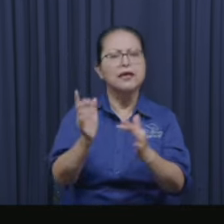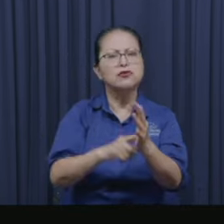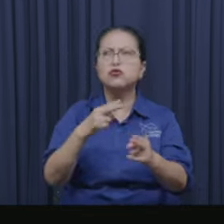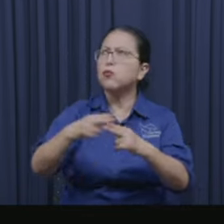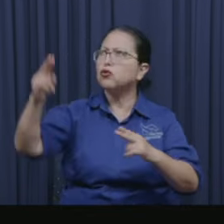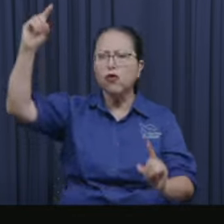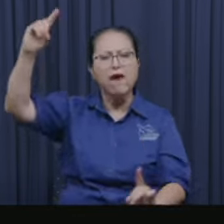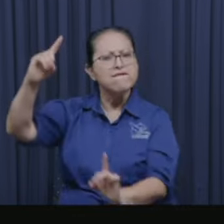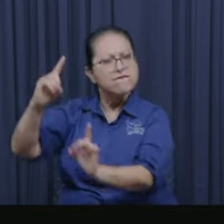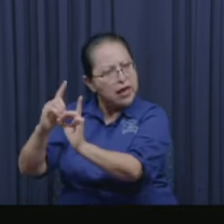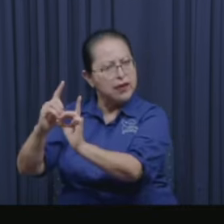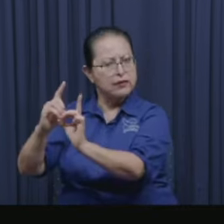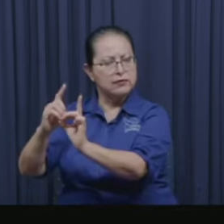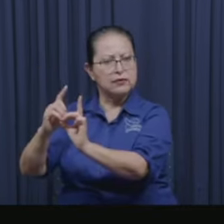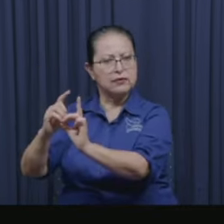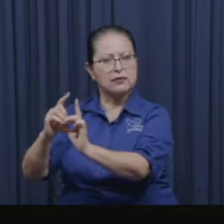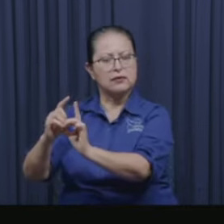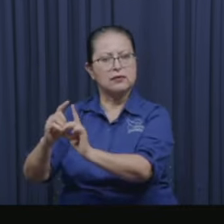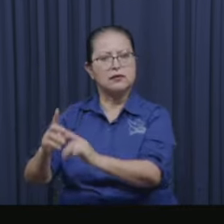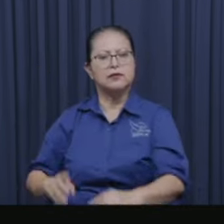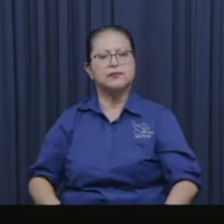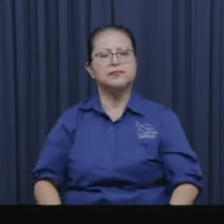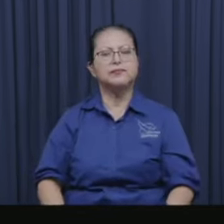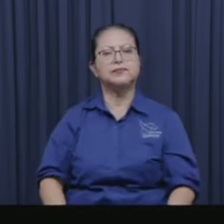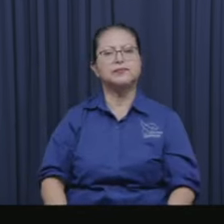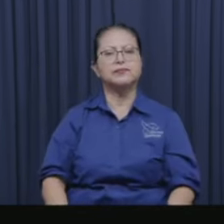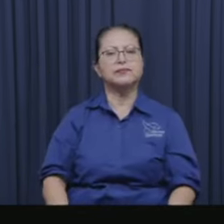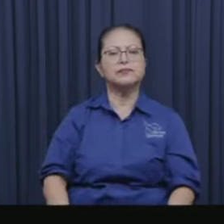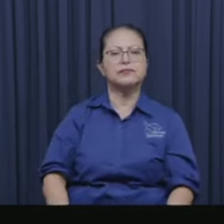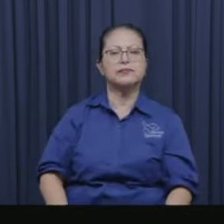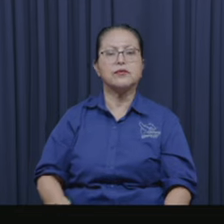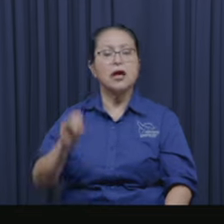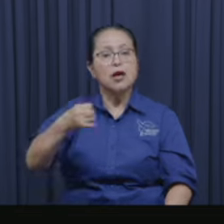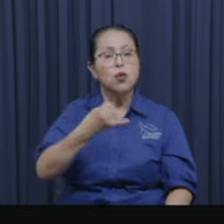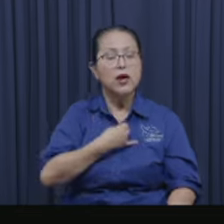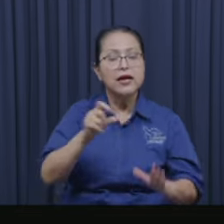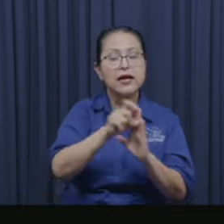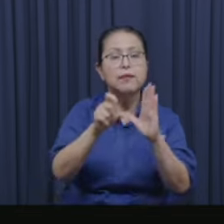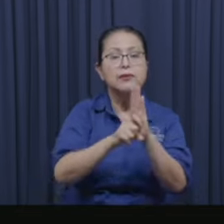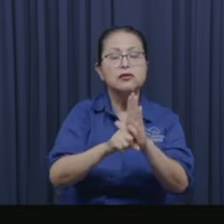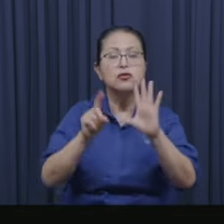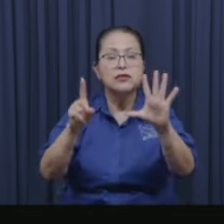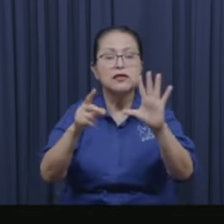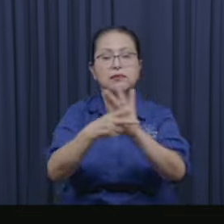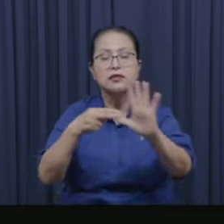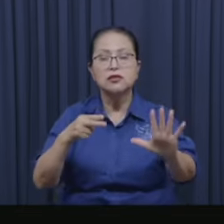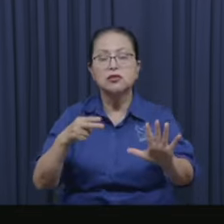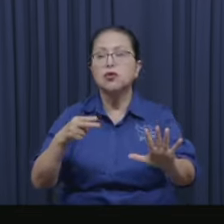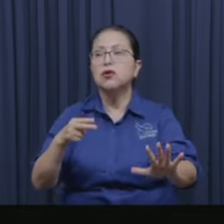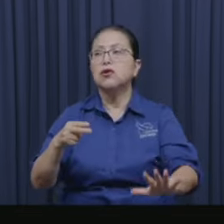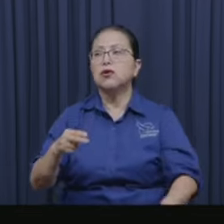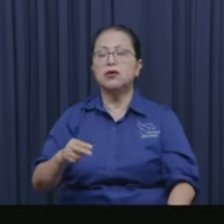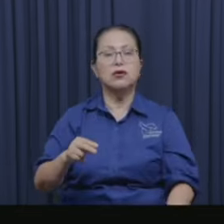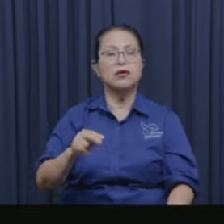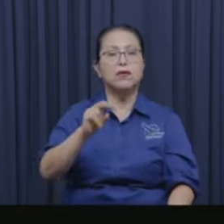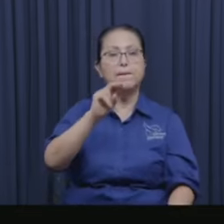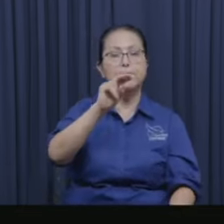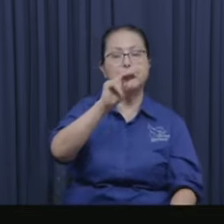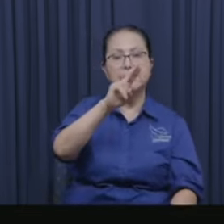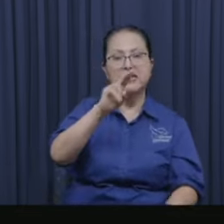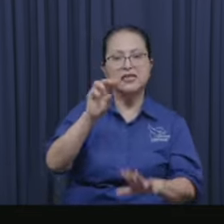creer entonces otra cosita San Juan capítulo 6 verso 56 hermano